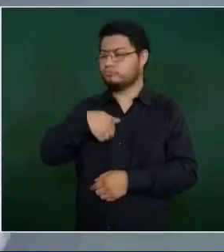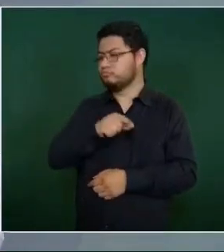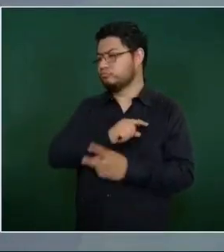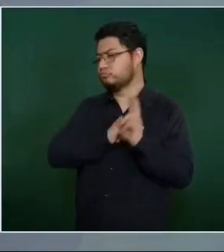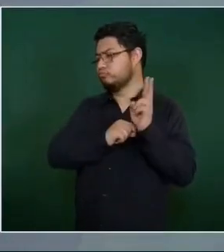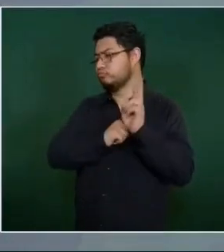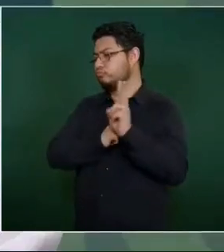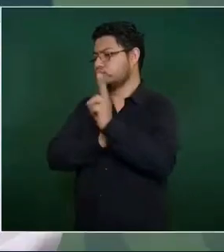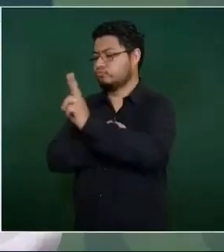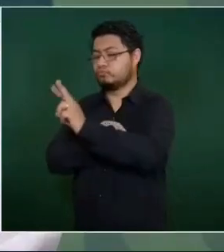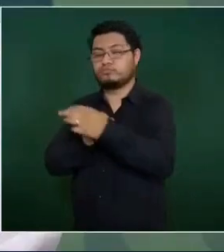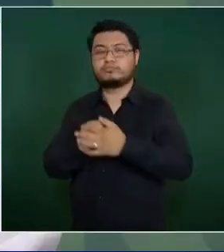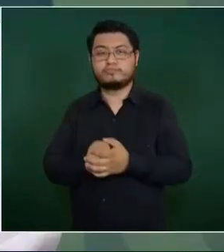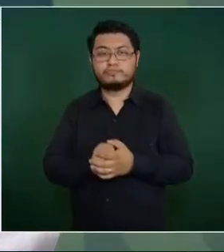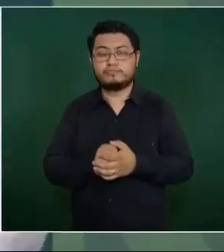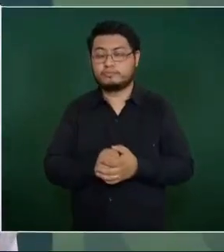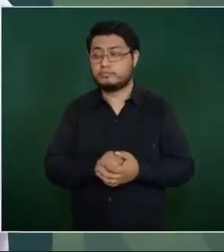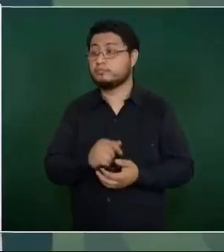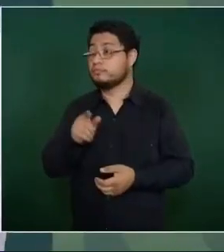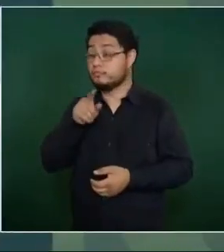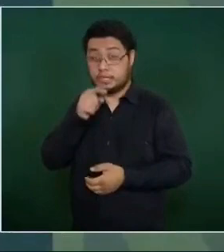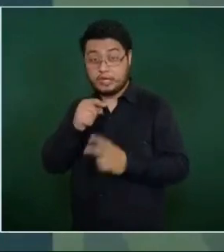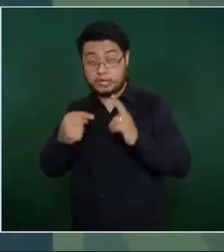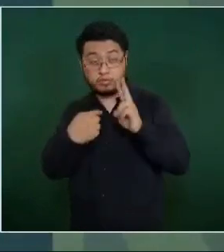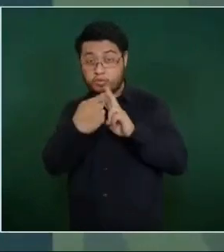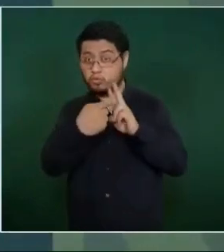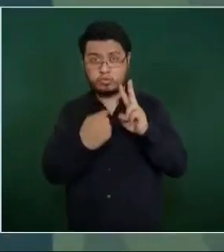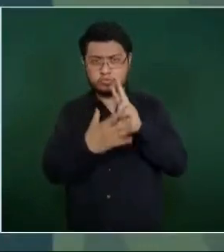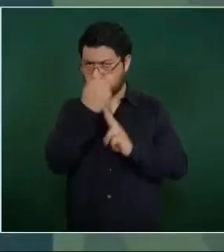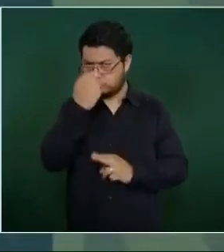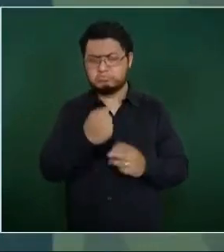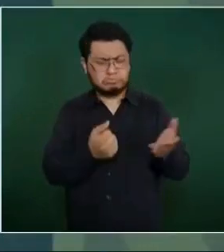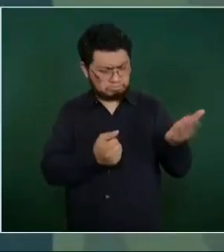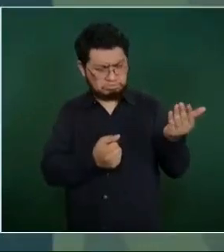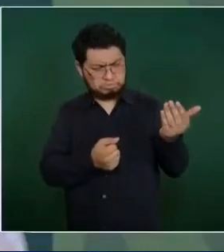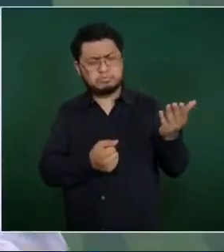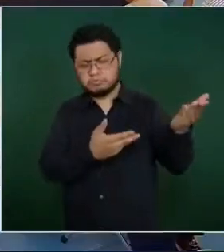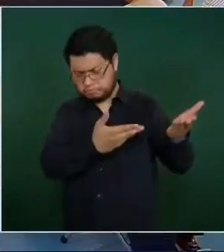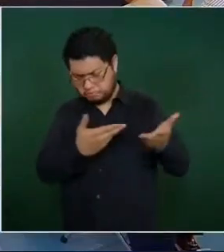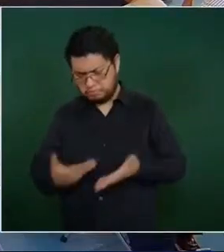municipales. Y en los dos casos me dijeron: sí, deja aquí.